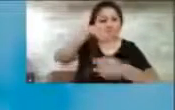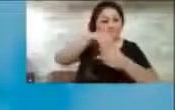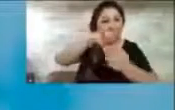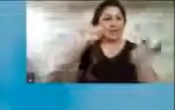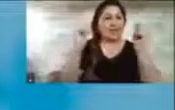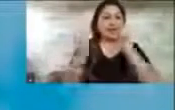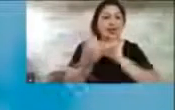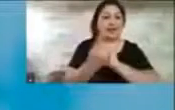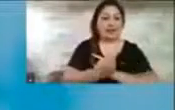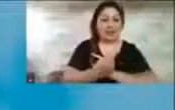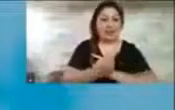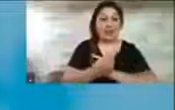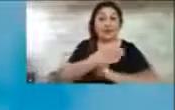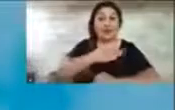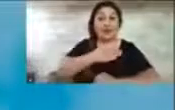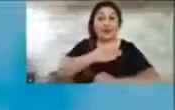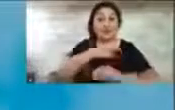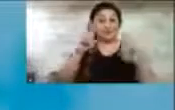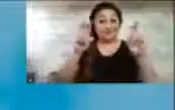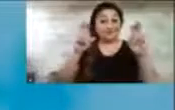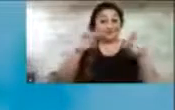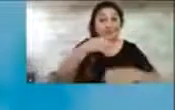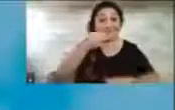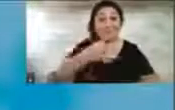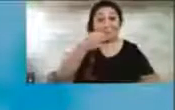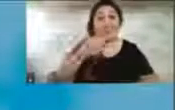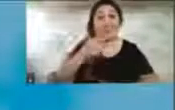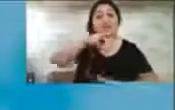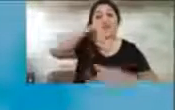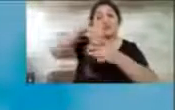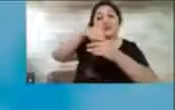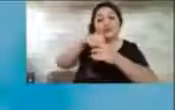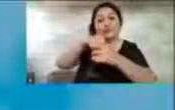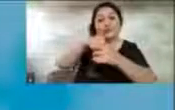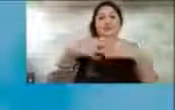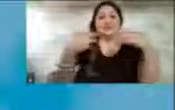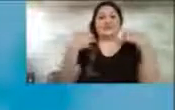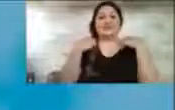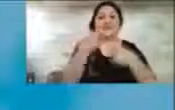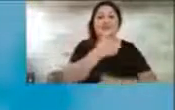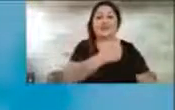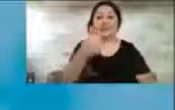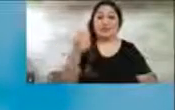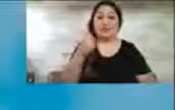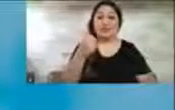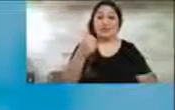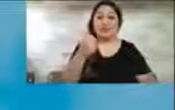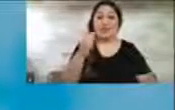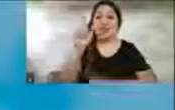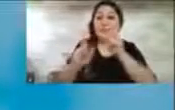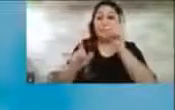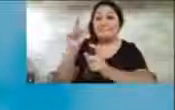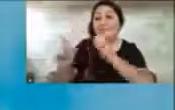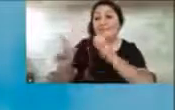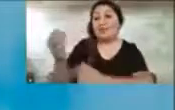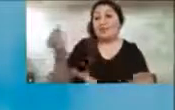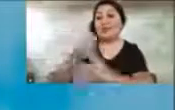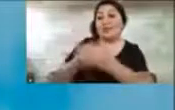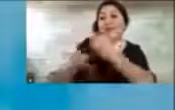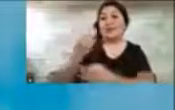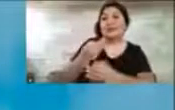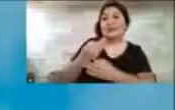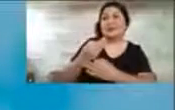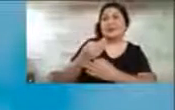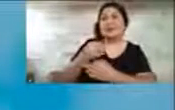es decir de que la inclusión es tarea de todos porque si bien muchas personas dicen que una necesidad saber cuánto mide una